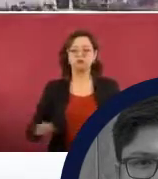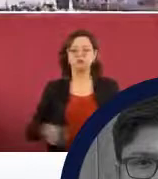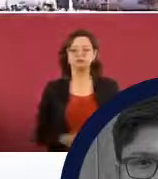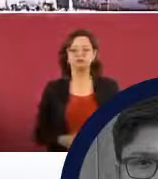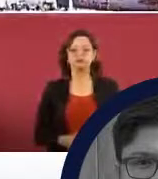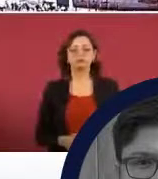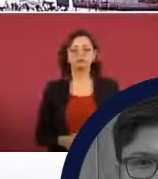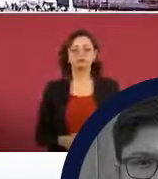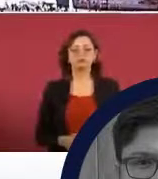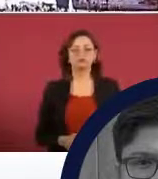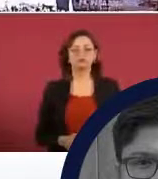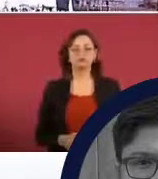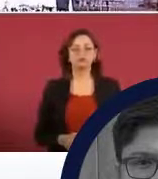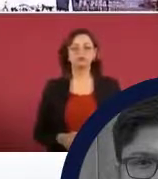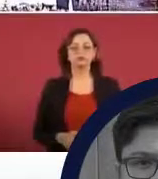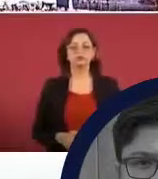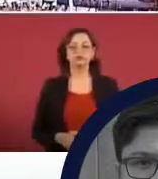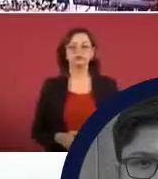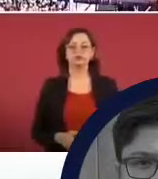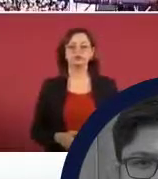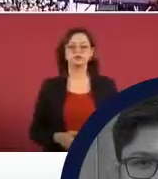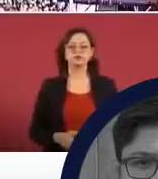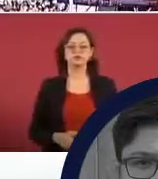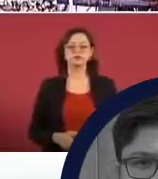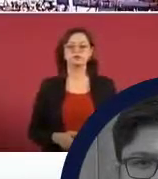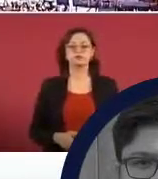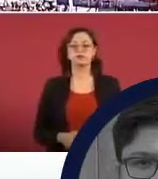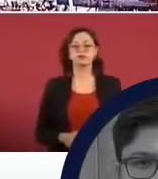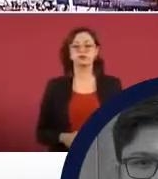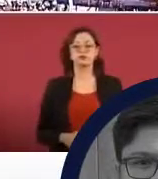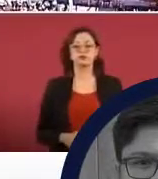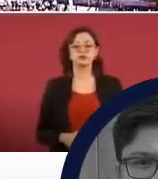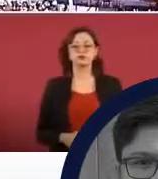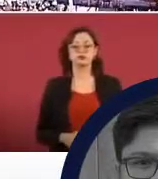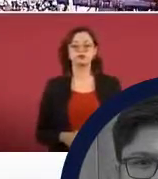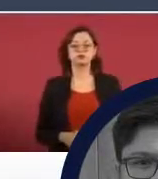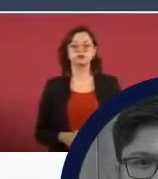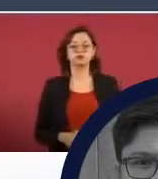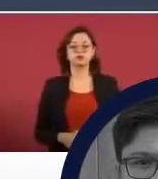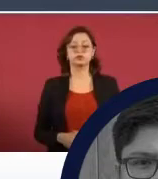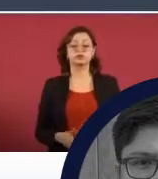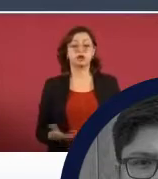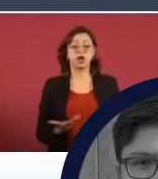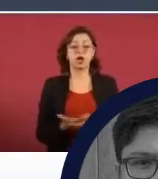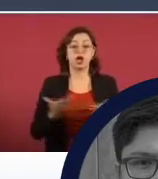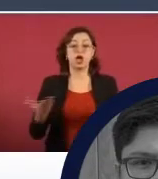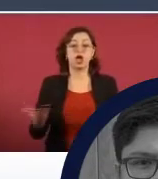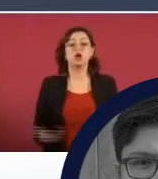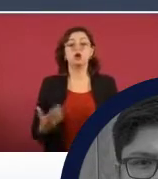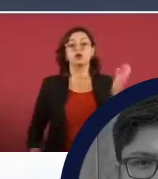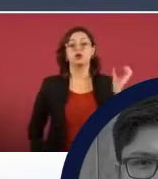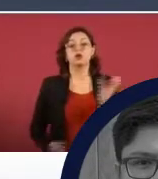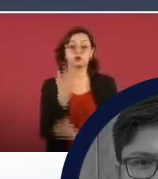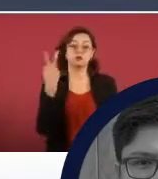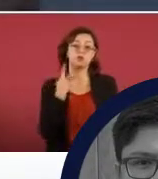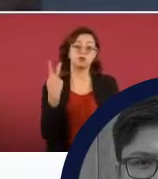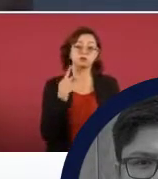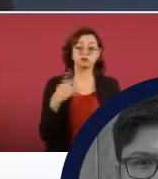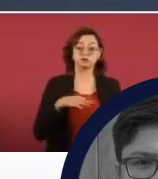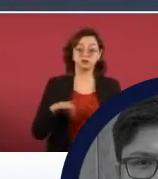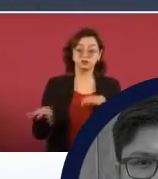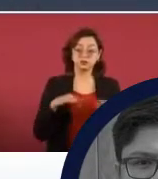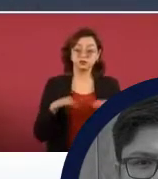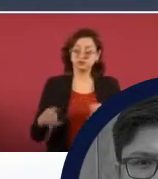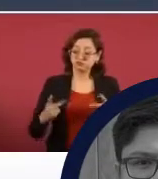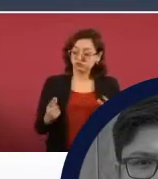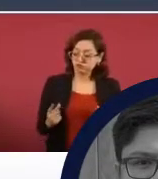ver con lo que mencionabas de las alternativas que se plantean a nivel mundial, con el entendimiento de